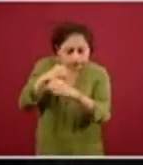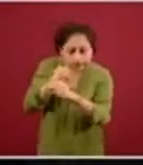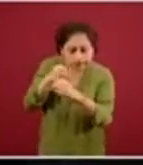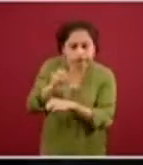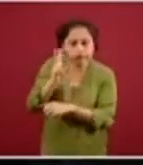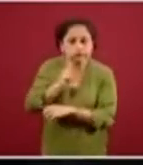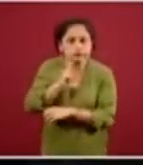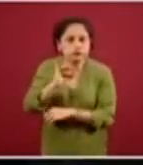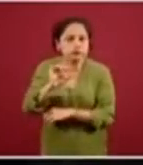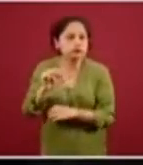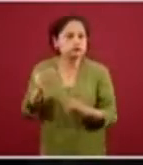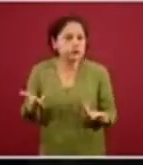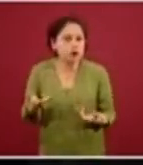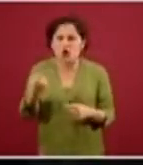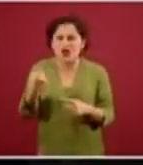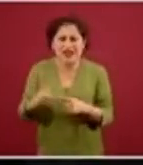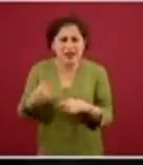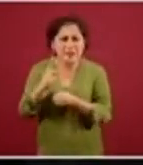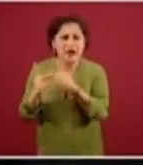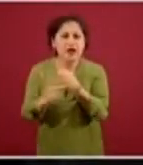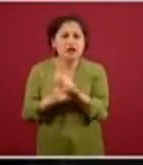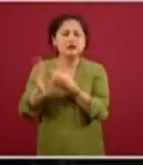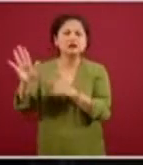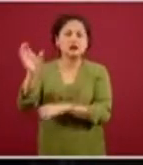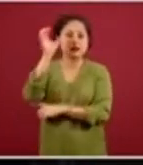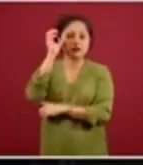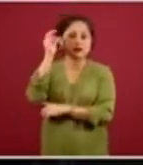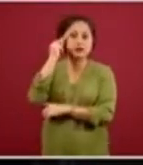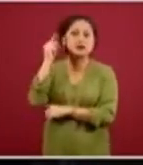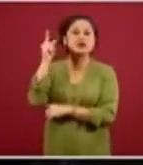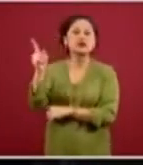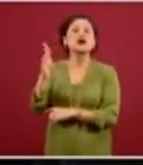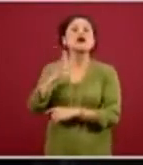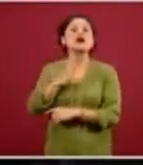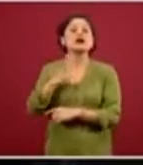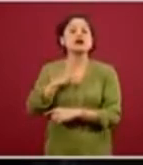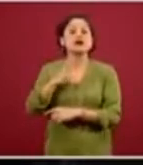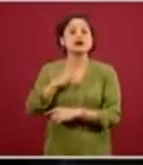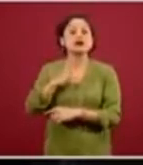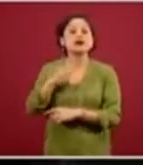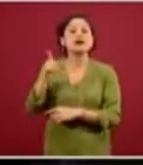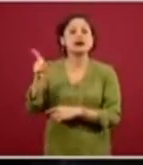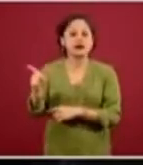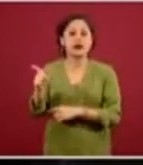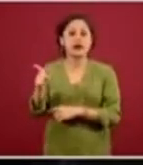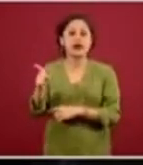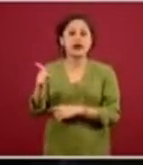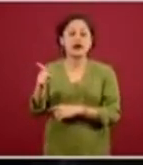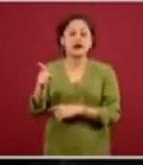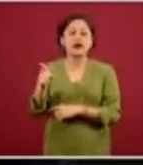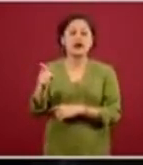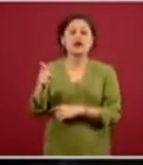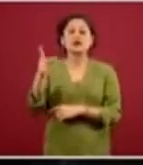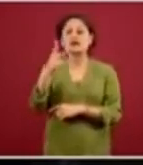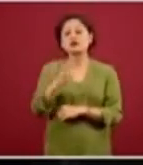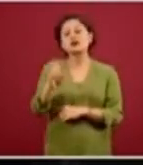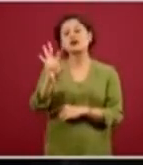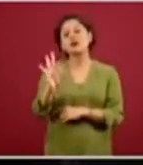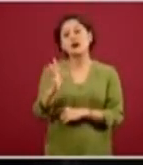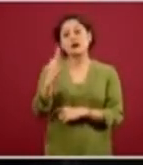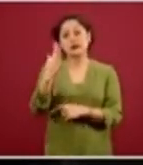abajo. China. Fármaco experimental, señalado en rojo. Al menos 245